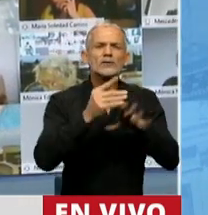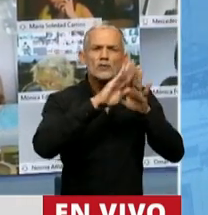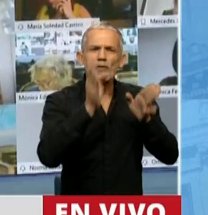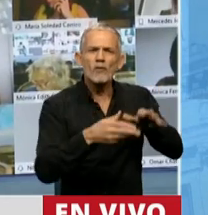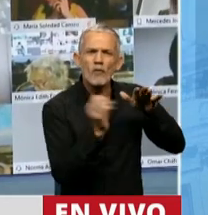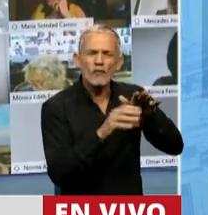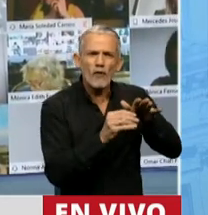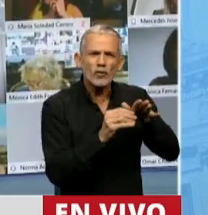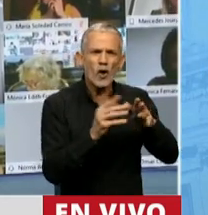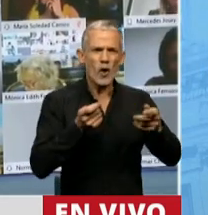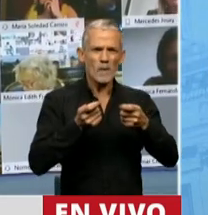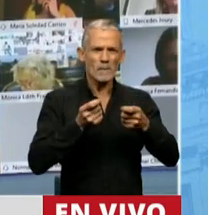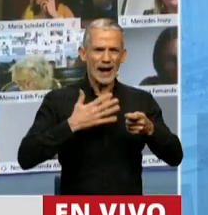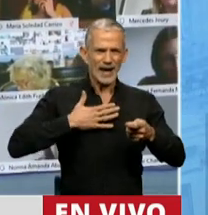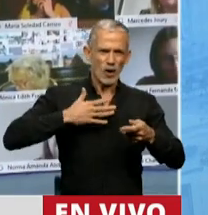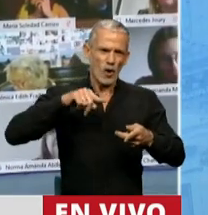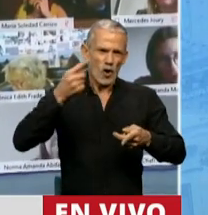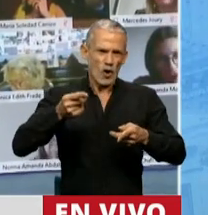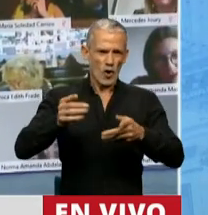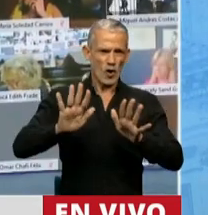Fondo Fiduciario Público.